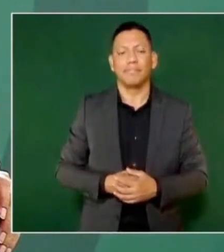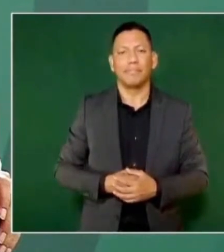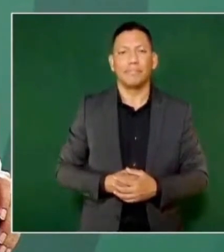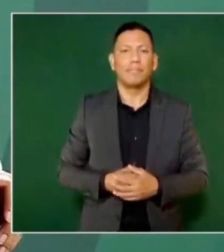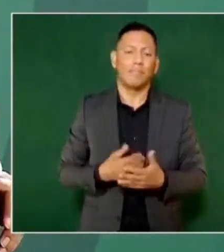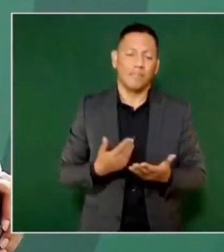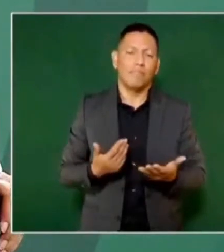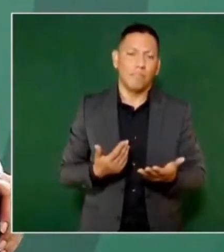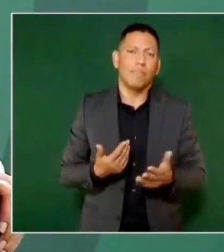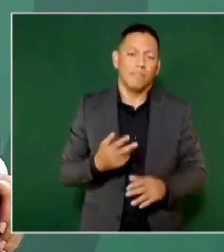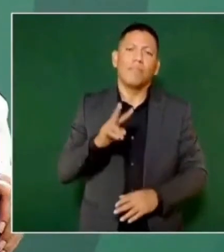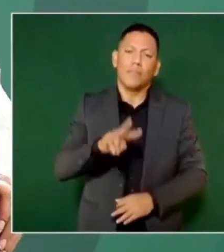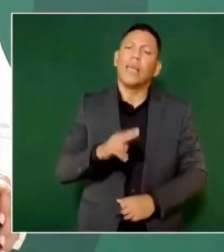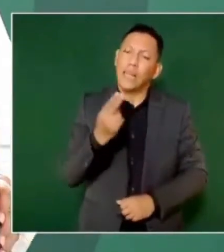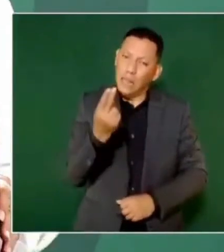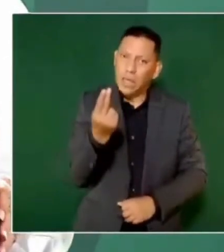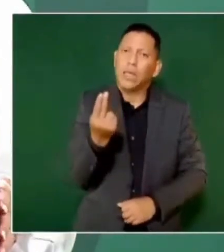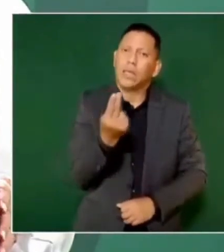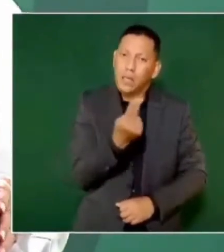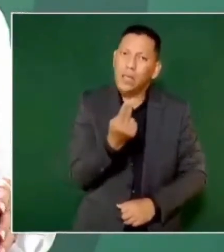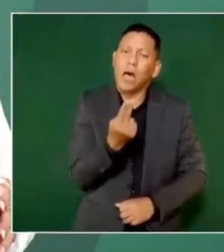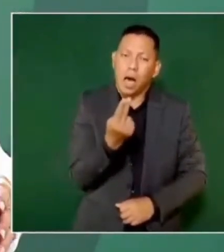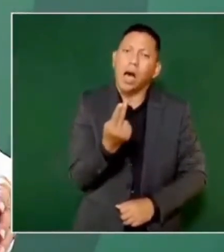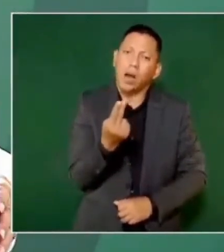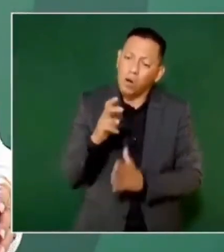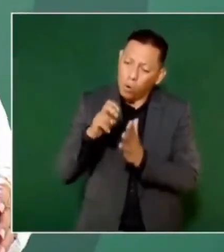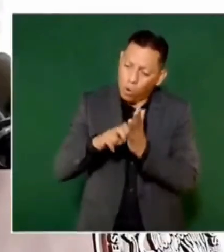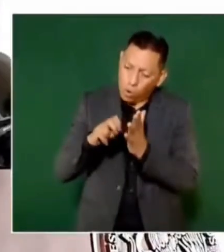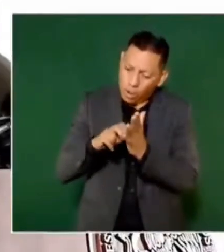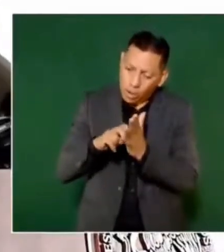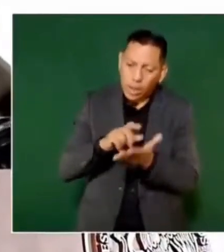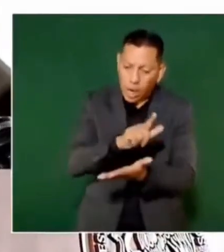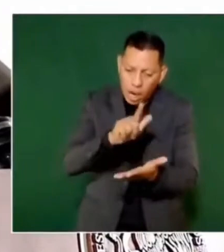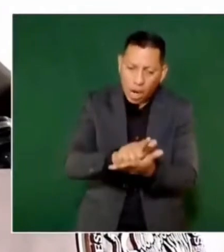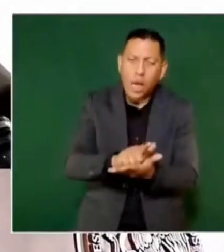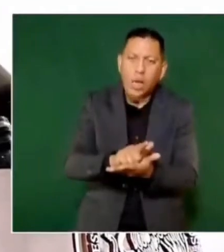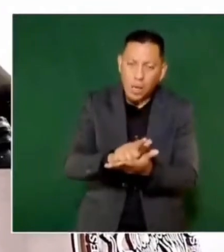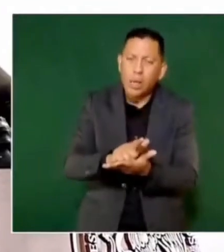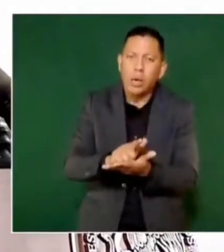Entonces sí hace falta esa reforma,